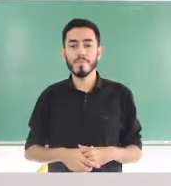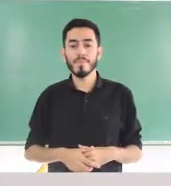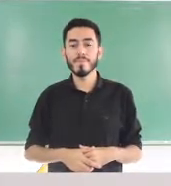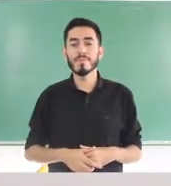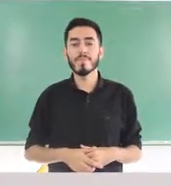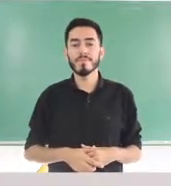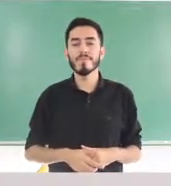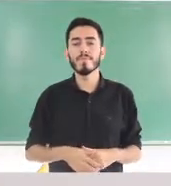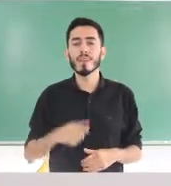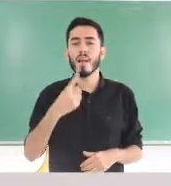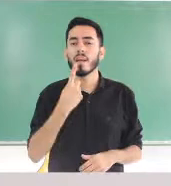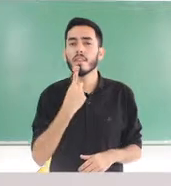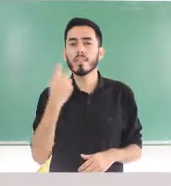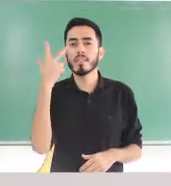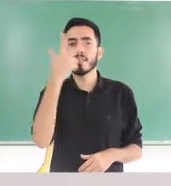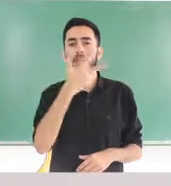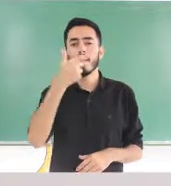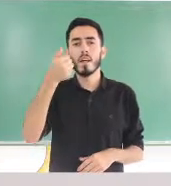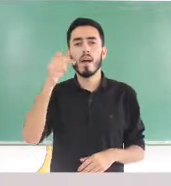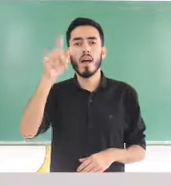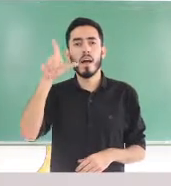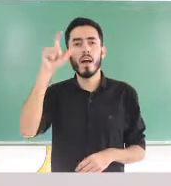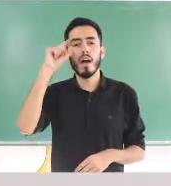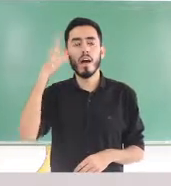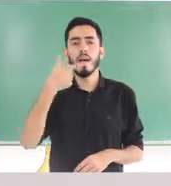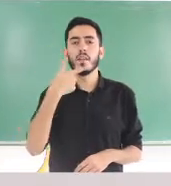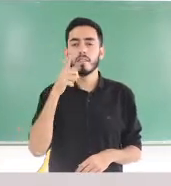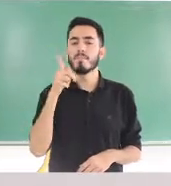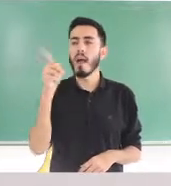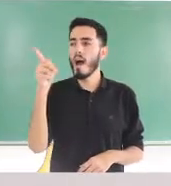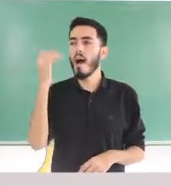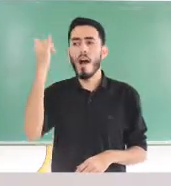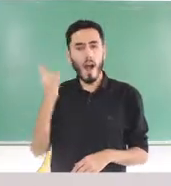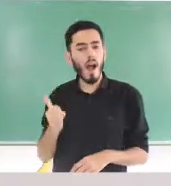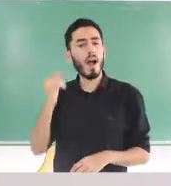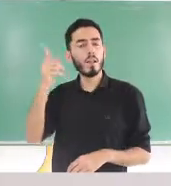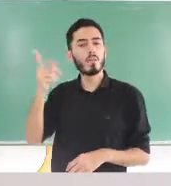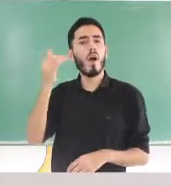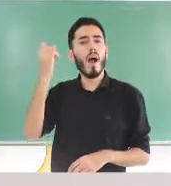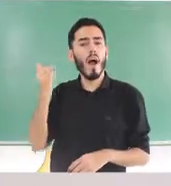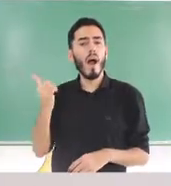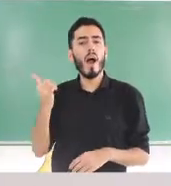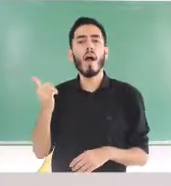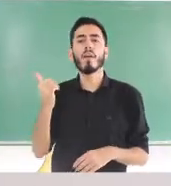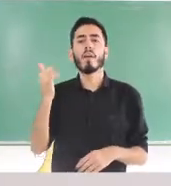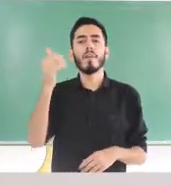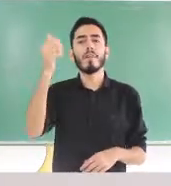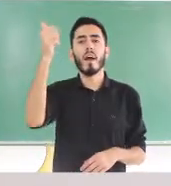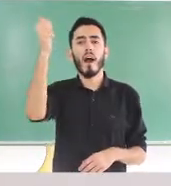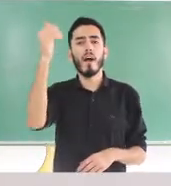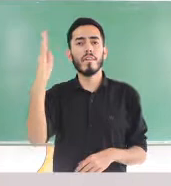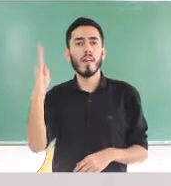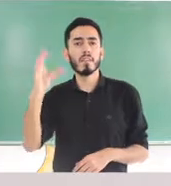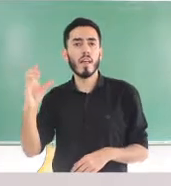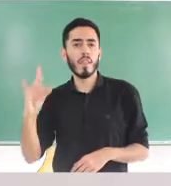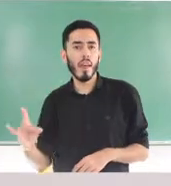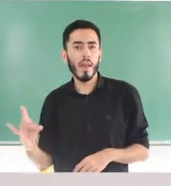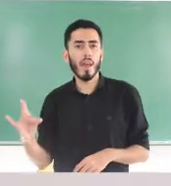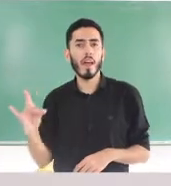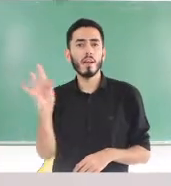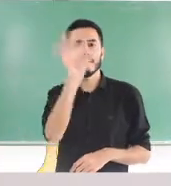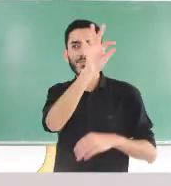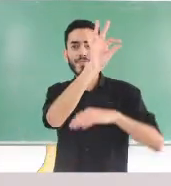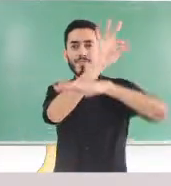Teorema de Tales, aquí podemos ver uno de ellos en el cual tenemos varias rectas, fíjense, A, B, C y D